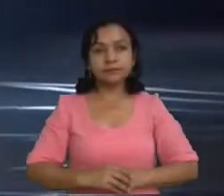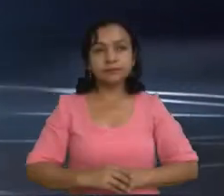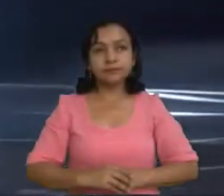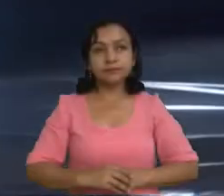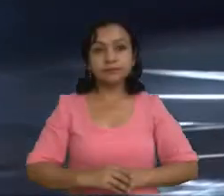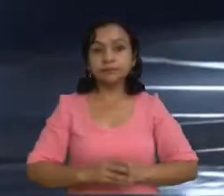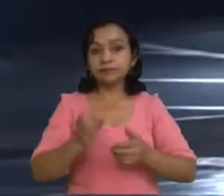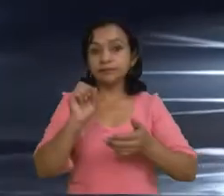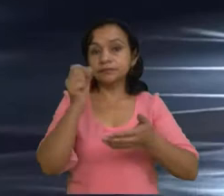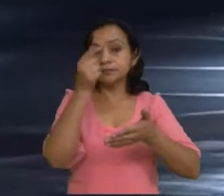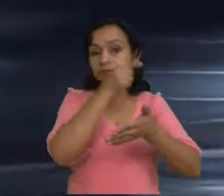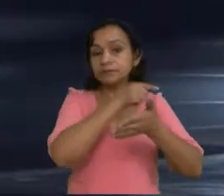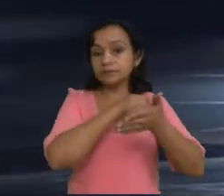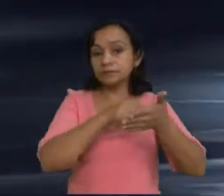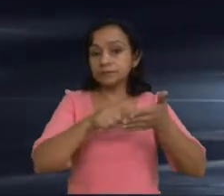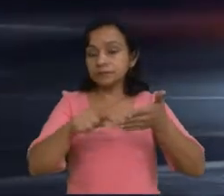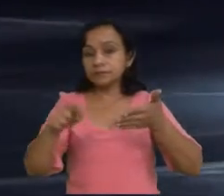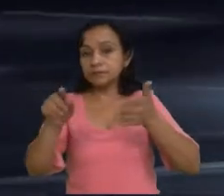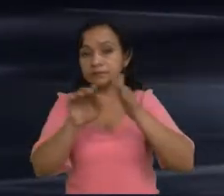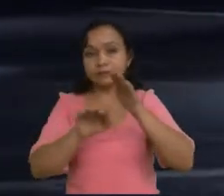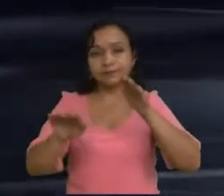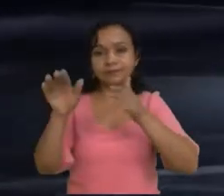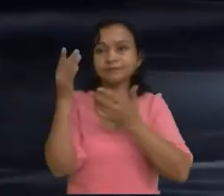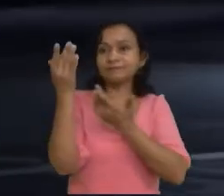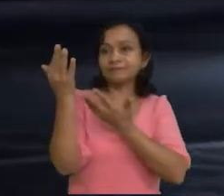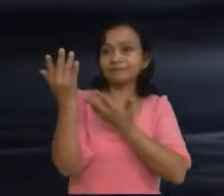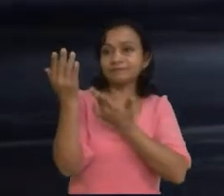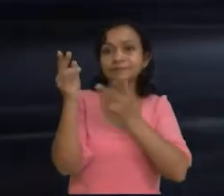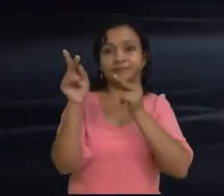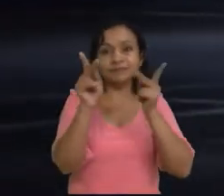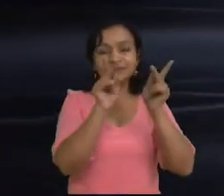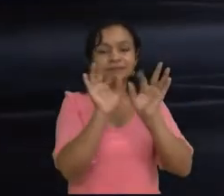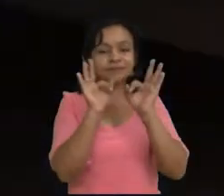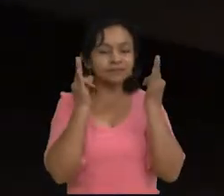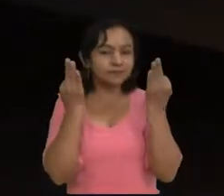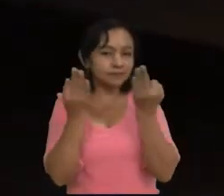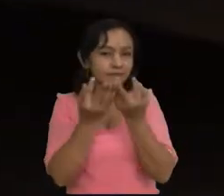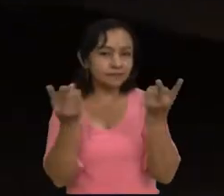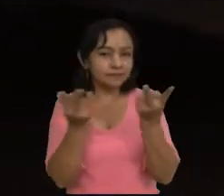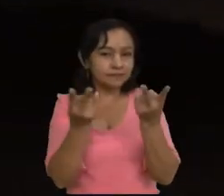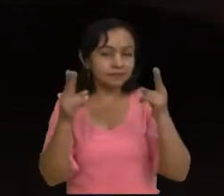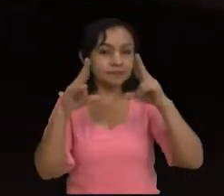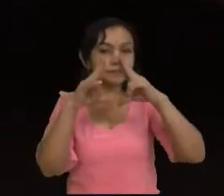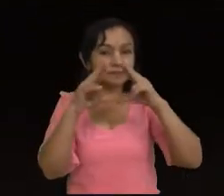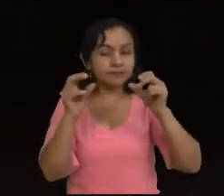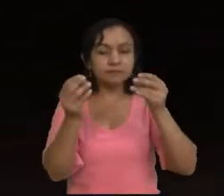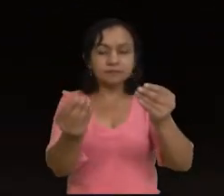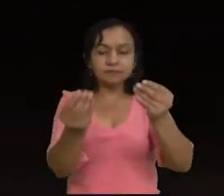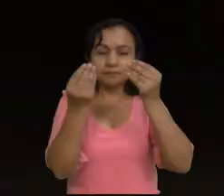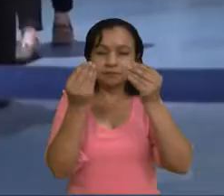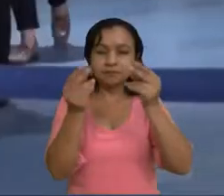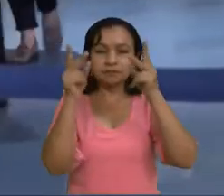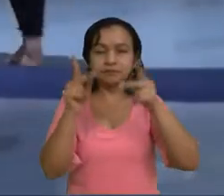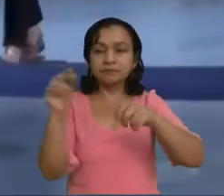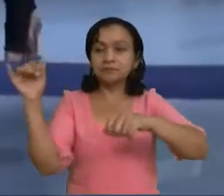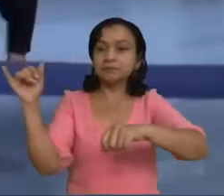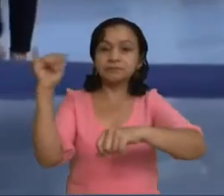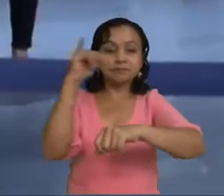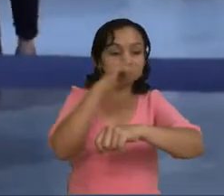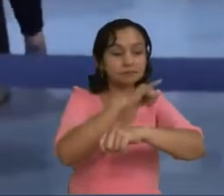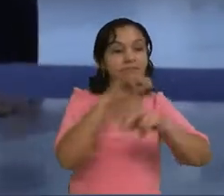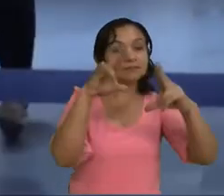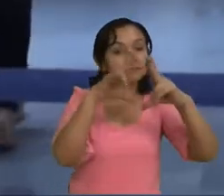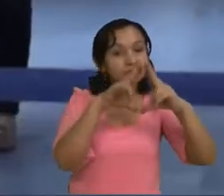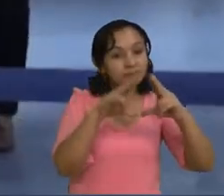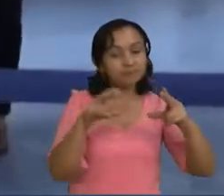La Semana Santa es una de las temporadas más esperadas del año para las familias nicaragüenses. Miles de connacionales regresan al país para